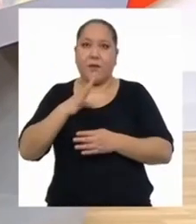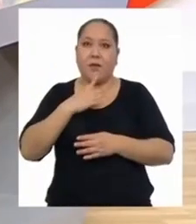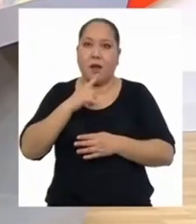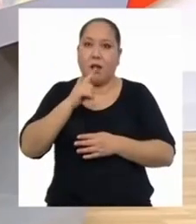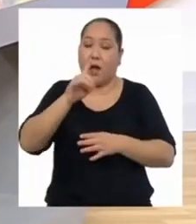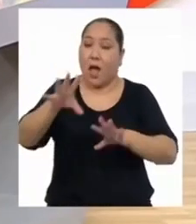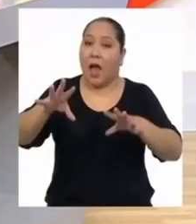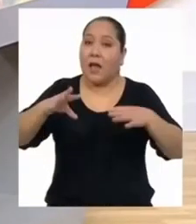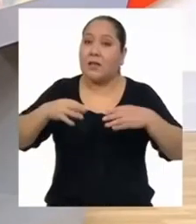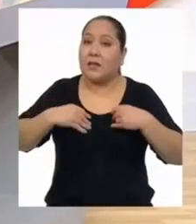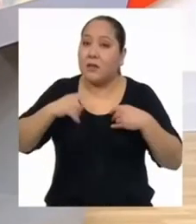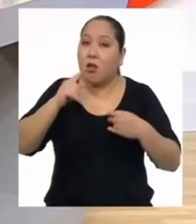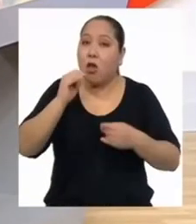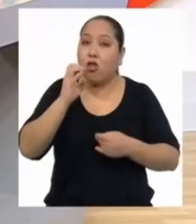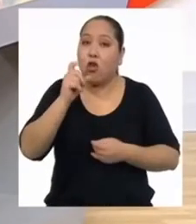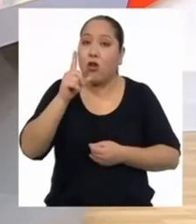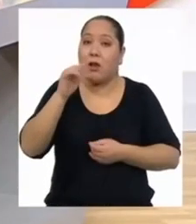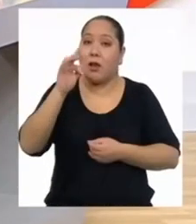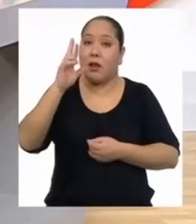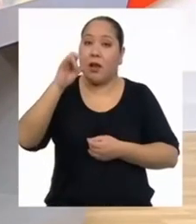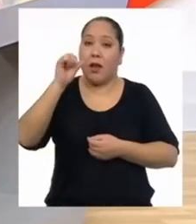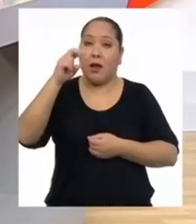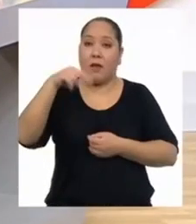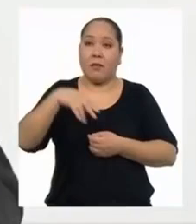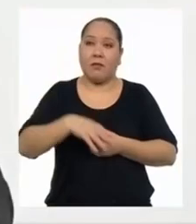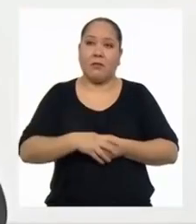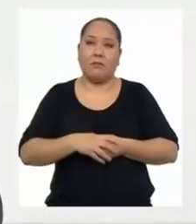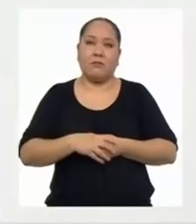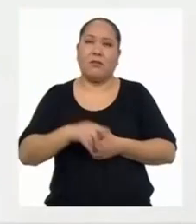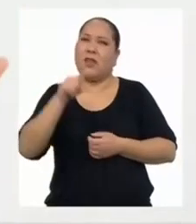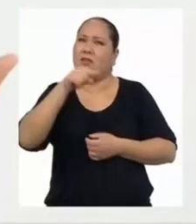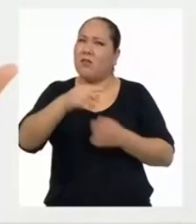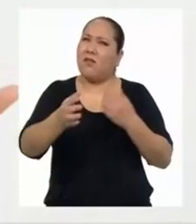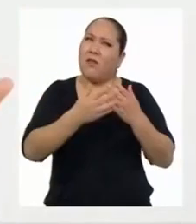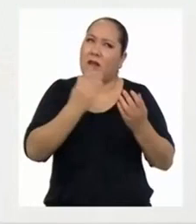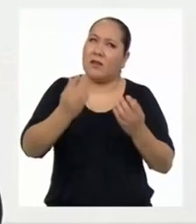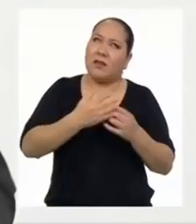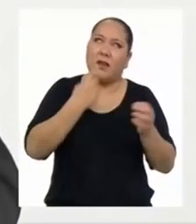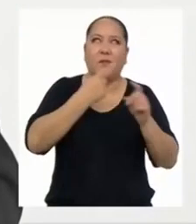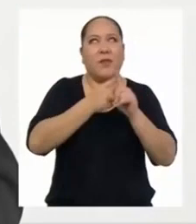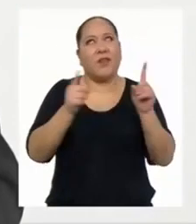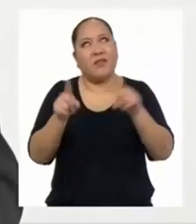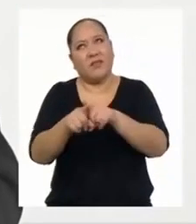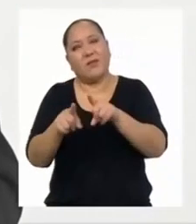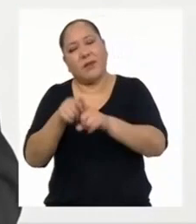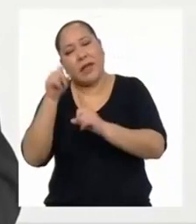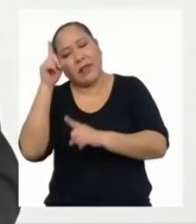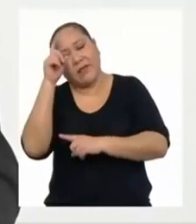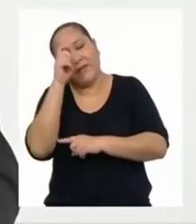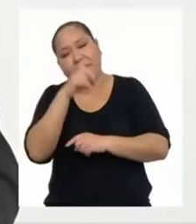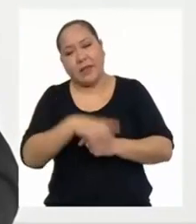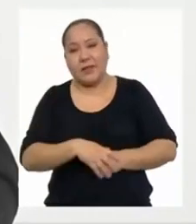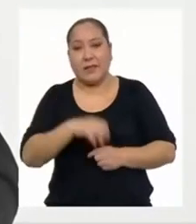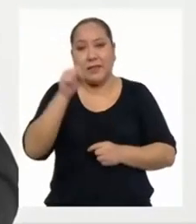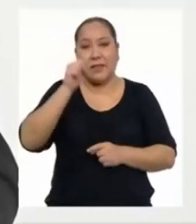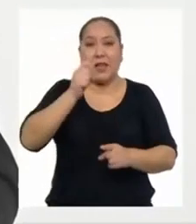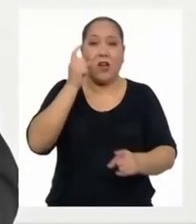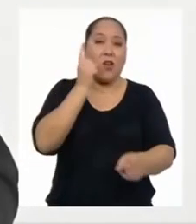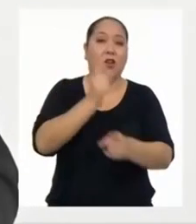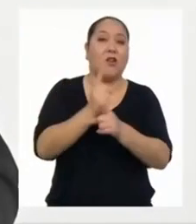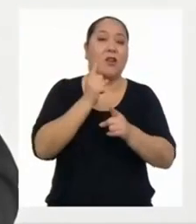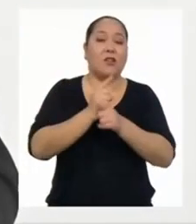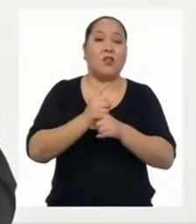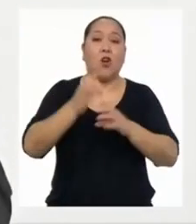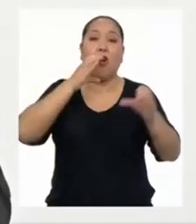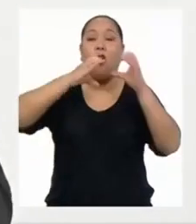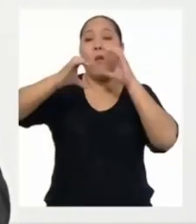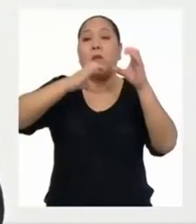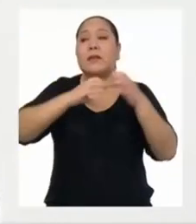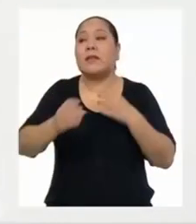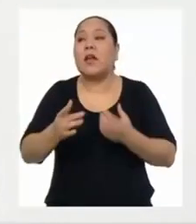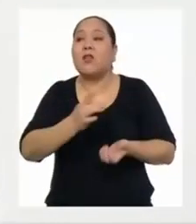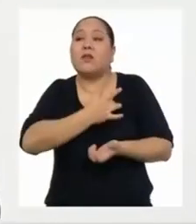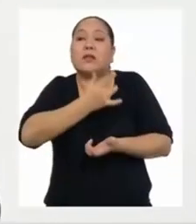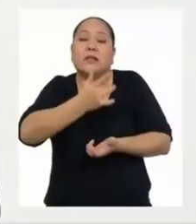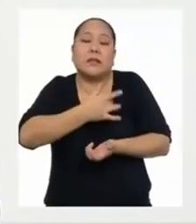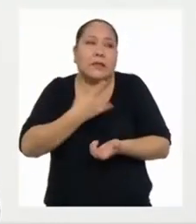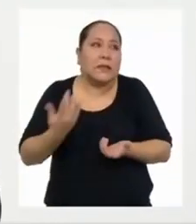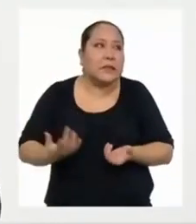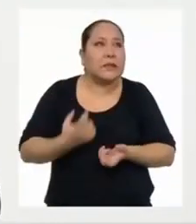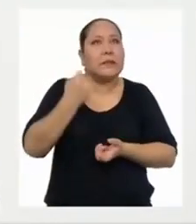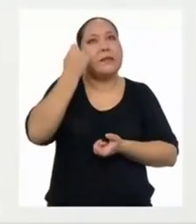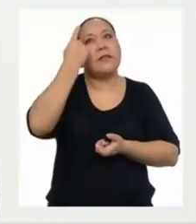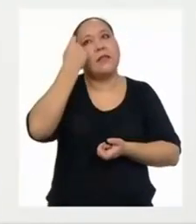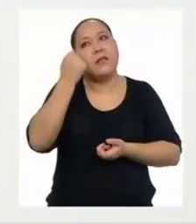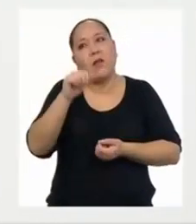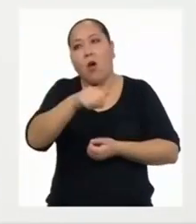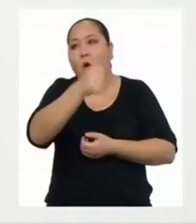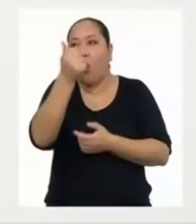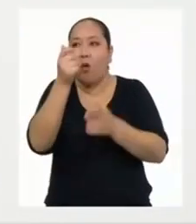Tan sencillo y tan difícil como eso. Pero muy cierto. Conversar lo que sentimos y entender a las